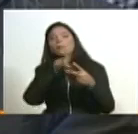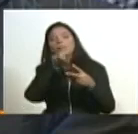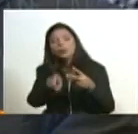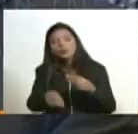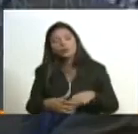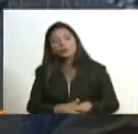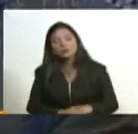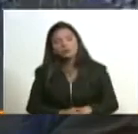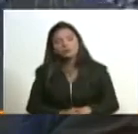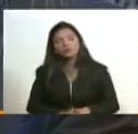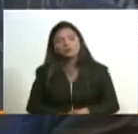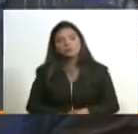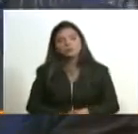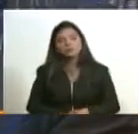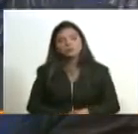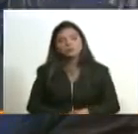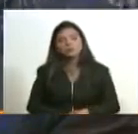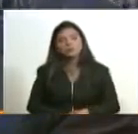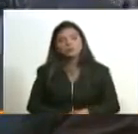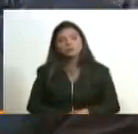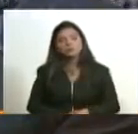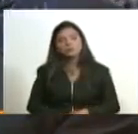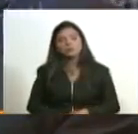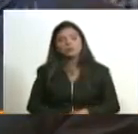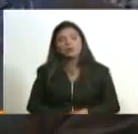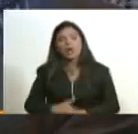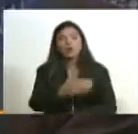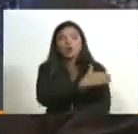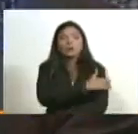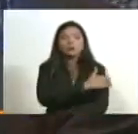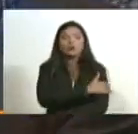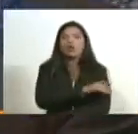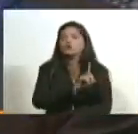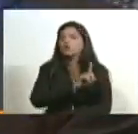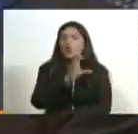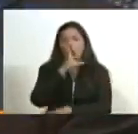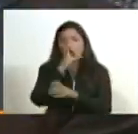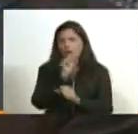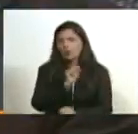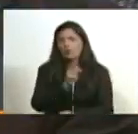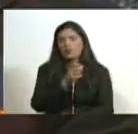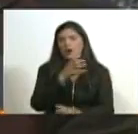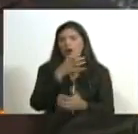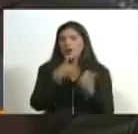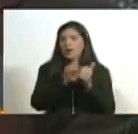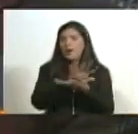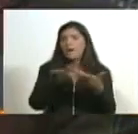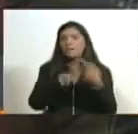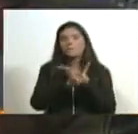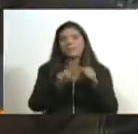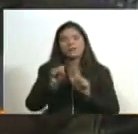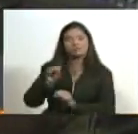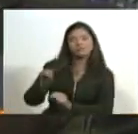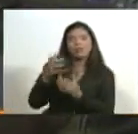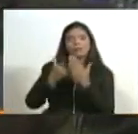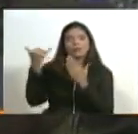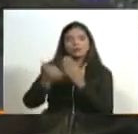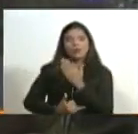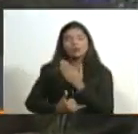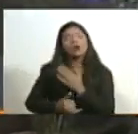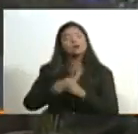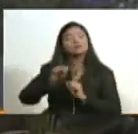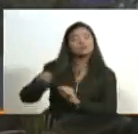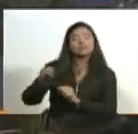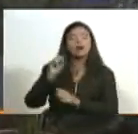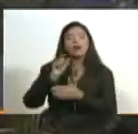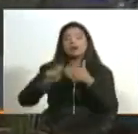a esos opositores que no creen en la violencia, pero que adversan este proyecto, que adversan incluso la